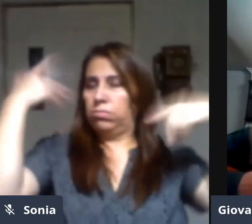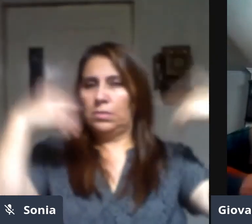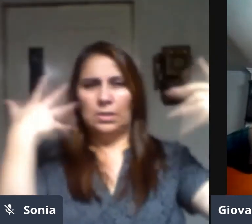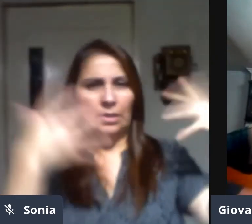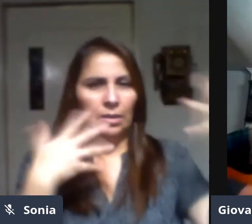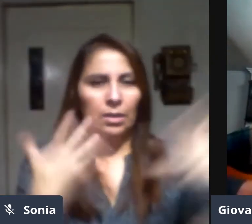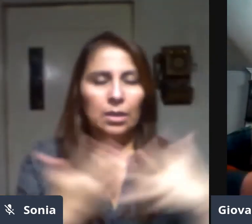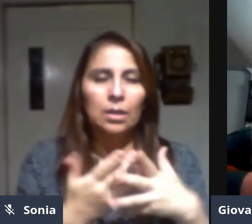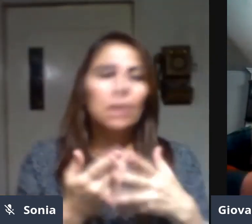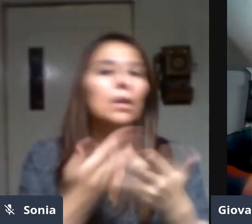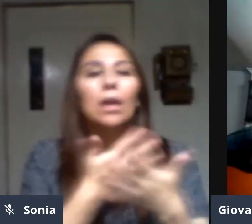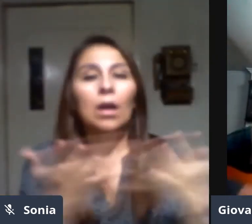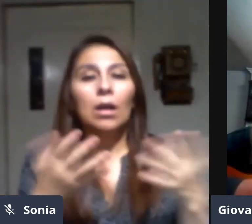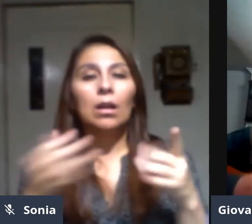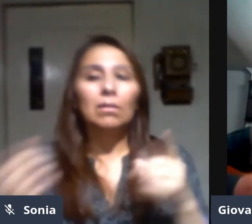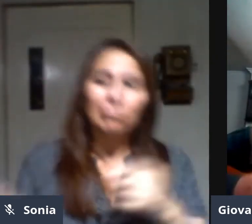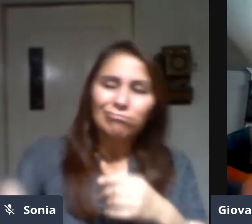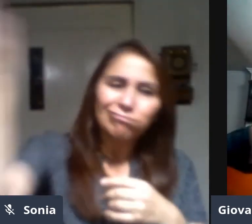a